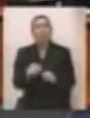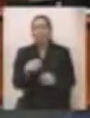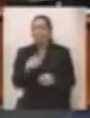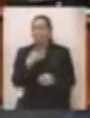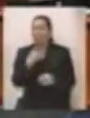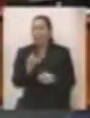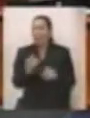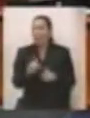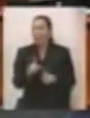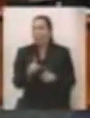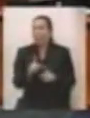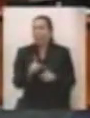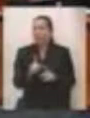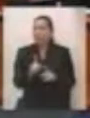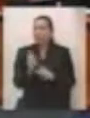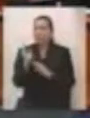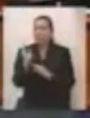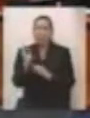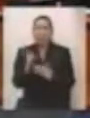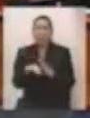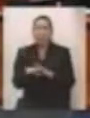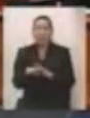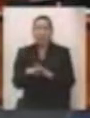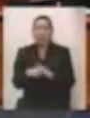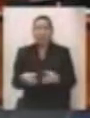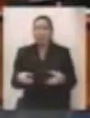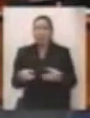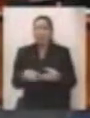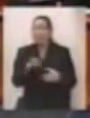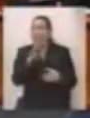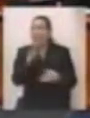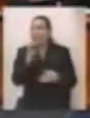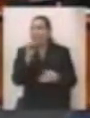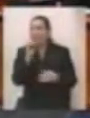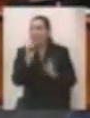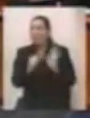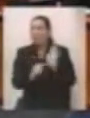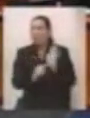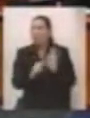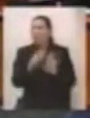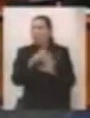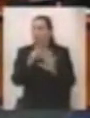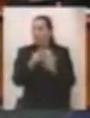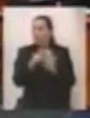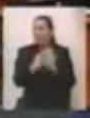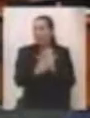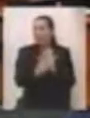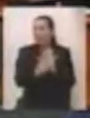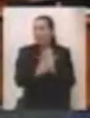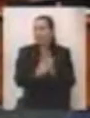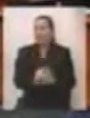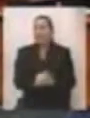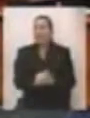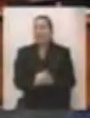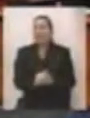decir, cuando se llegó a la exposición dentro de la Comisión de la Mujer y expusimos nuestro proyecto de ley, por